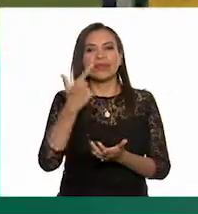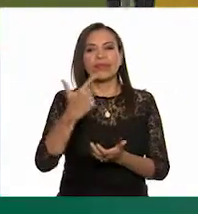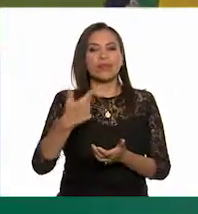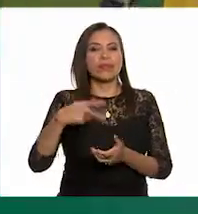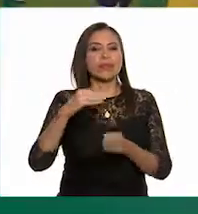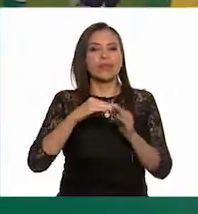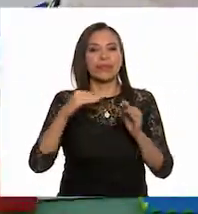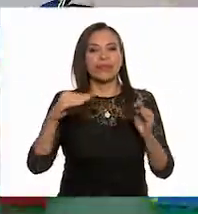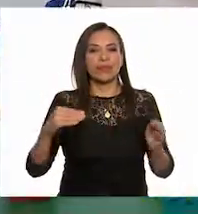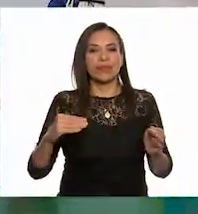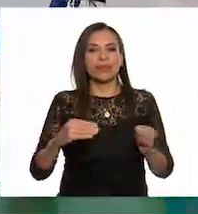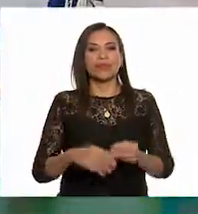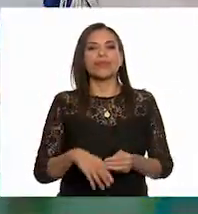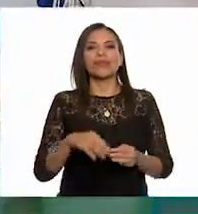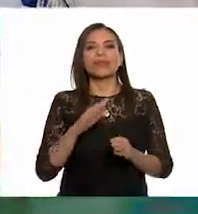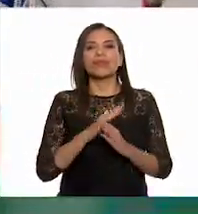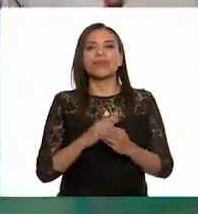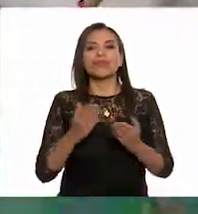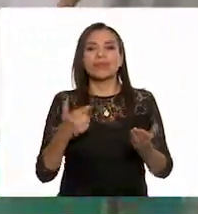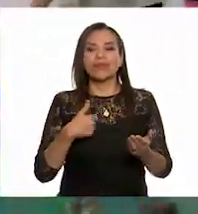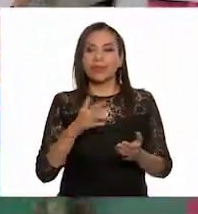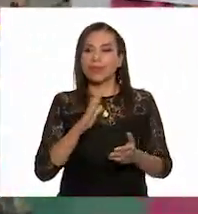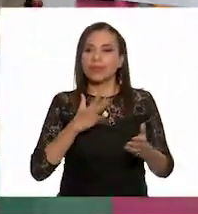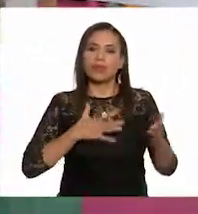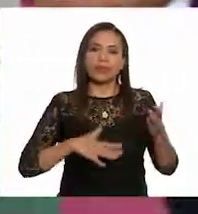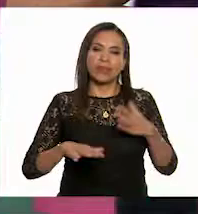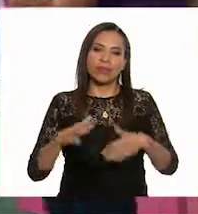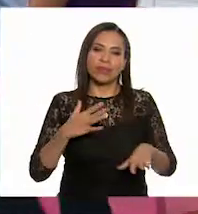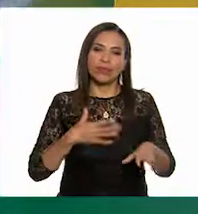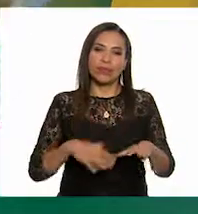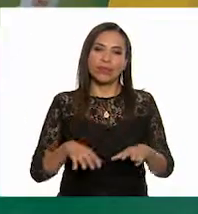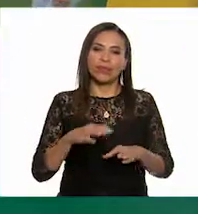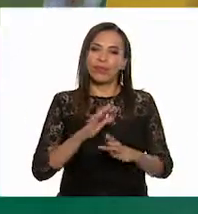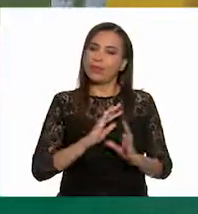ya hice. 7 kilómetros a pie. Yo ya me cansé.